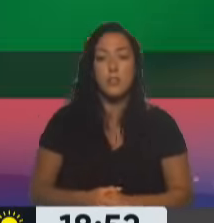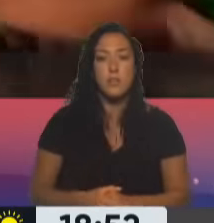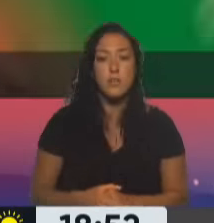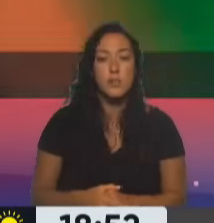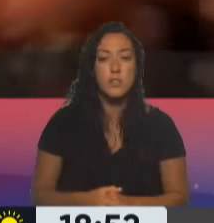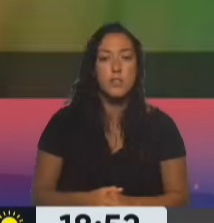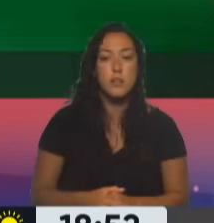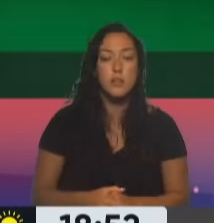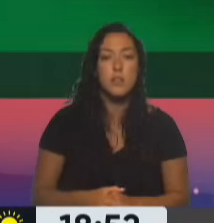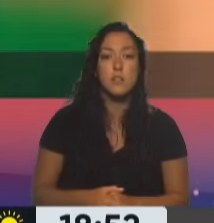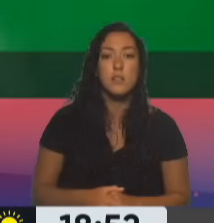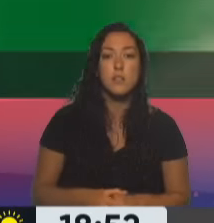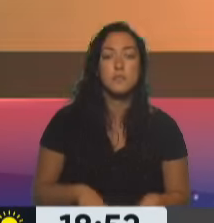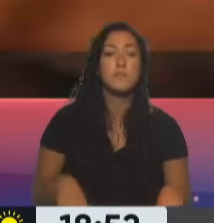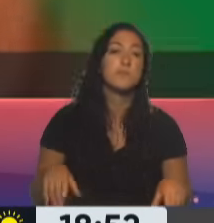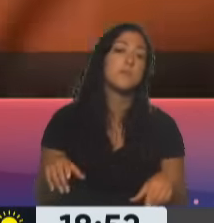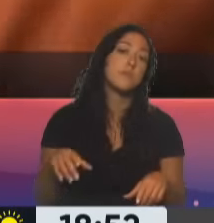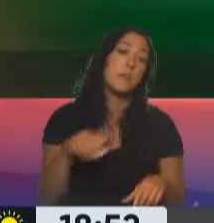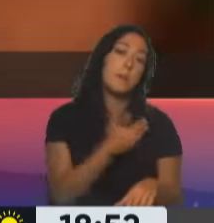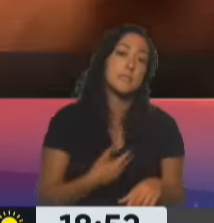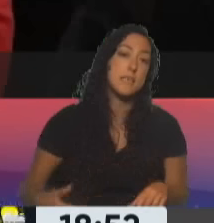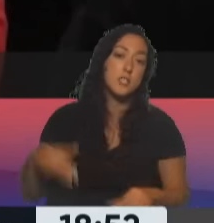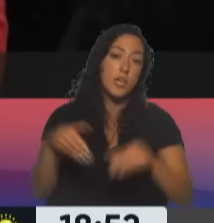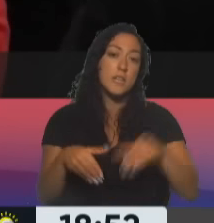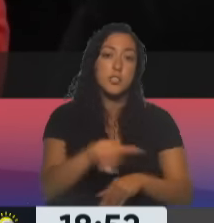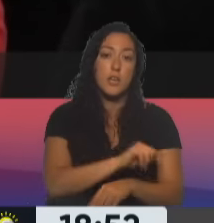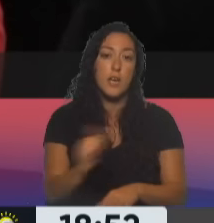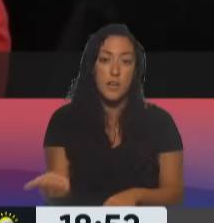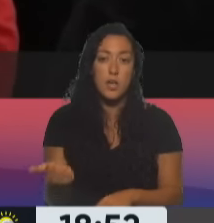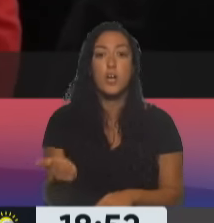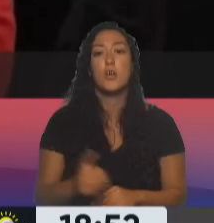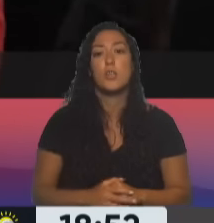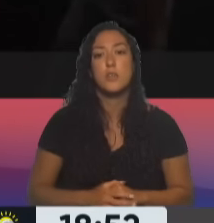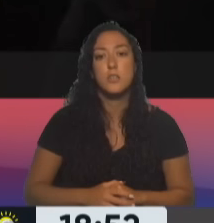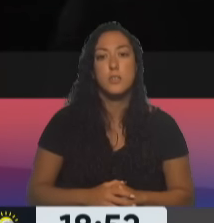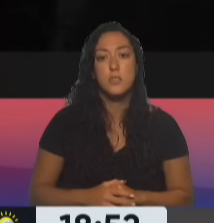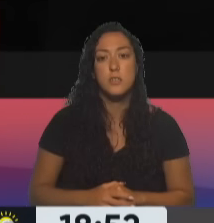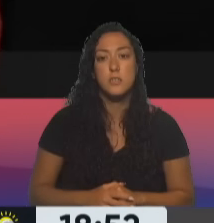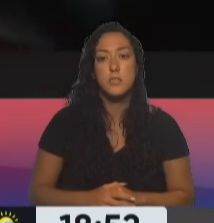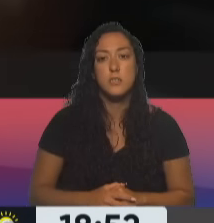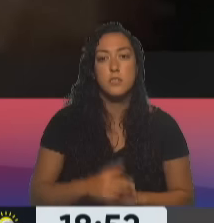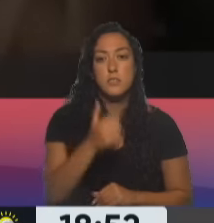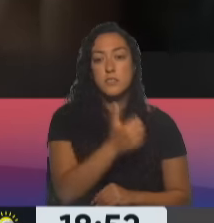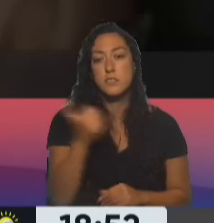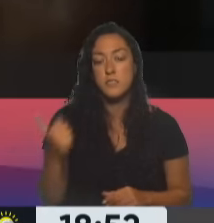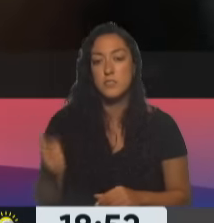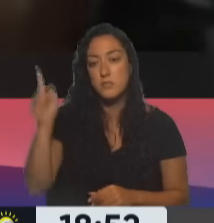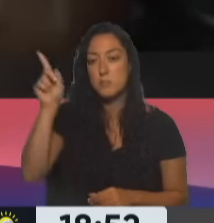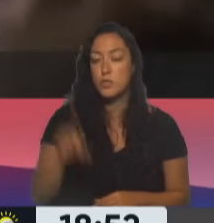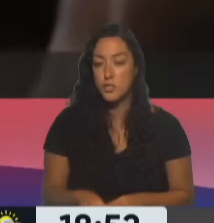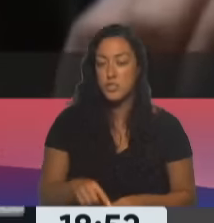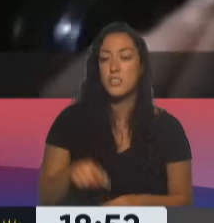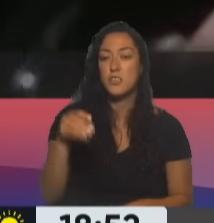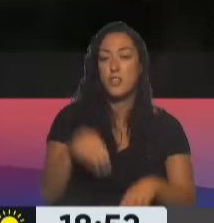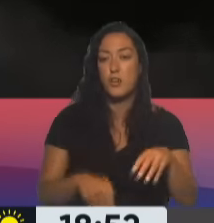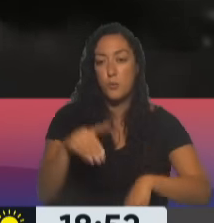segunda vuelta estas elecciones presidenciales. Seguro se impuso, como decíamos, con el 66% de